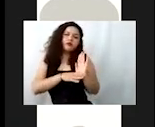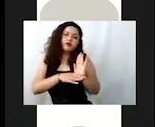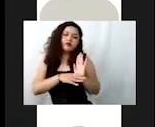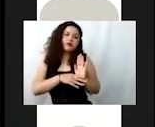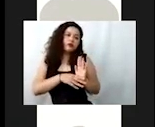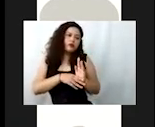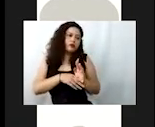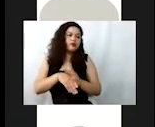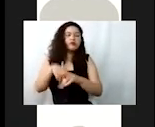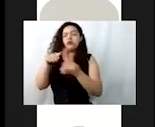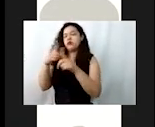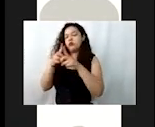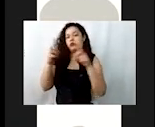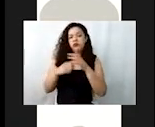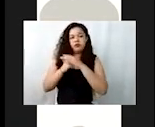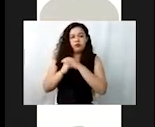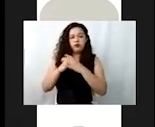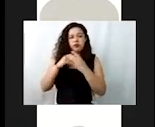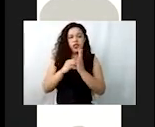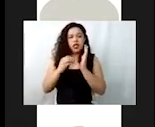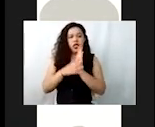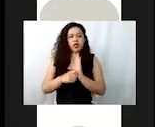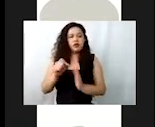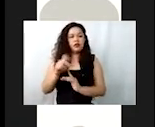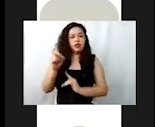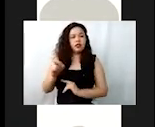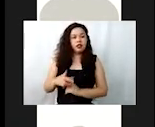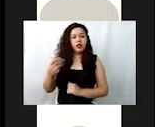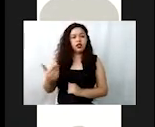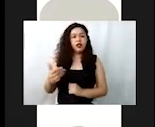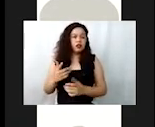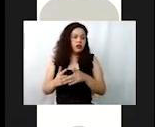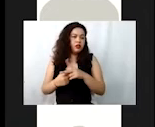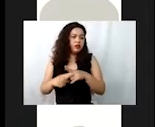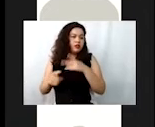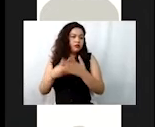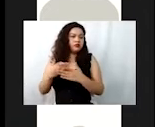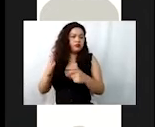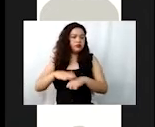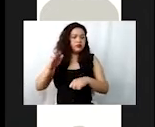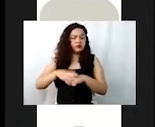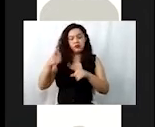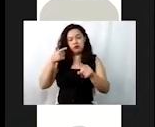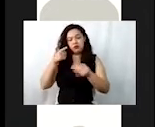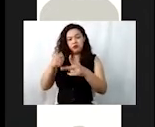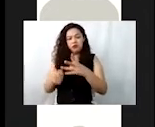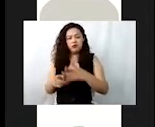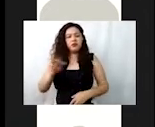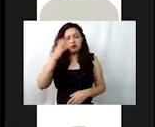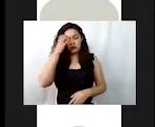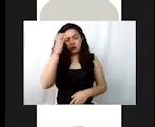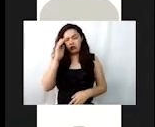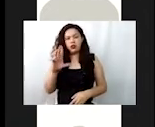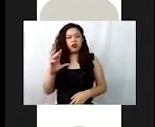los Objetivos de Desarrollo Sostenible y la Agenda 2030. Hay otras iniciativas que han sido más dirigidas, quizá ustedes conozcan la Agencia